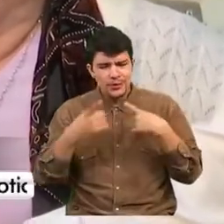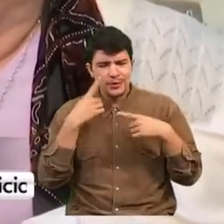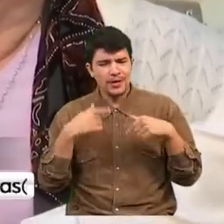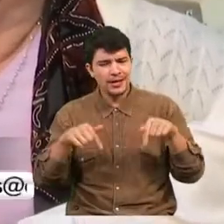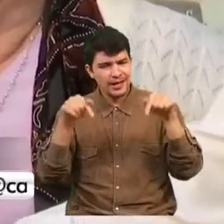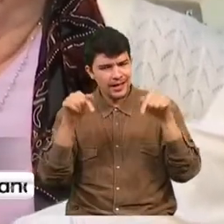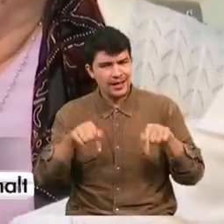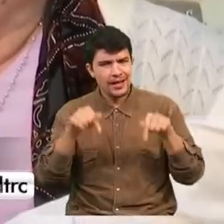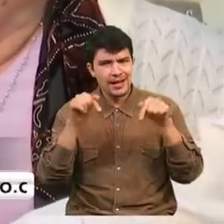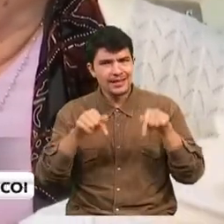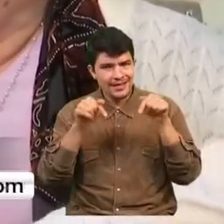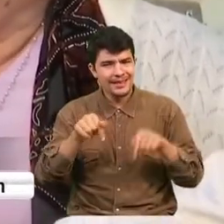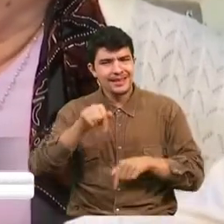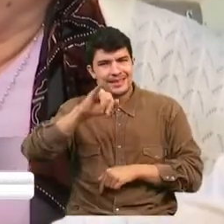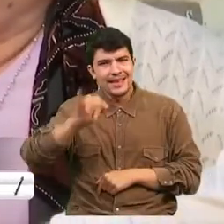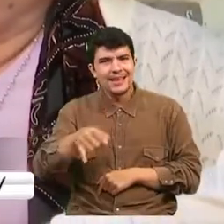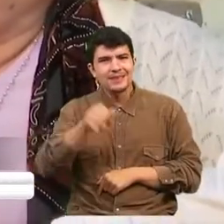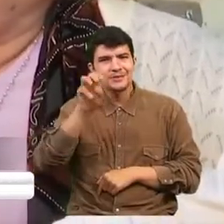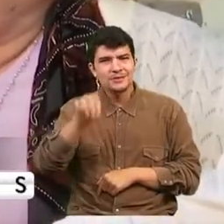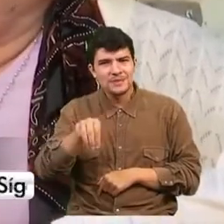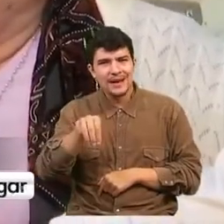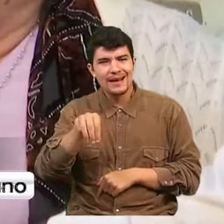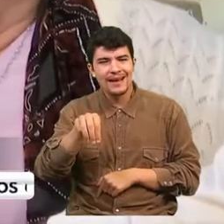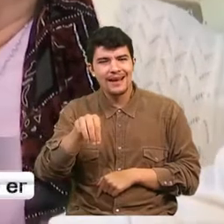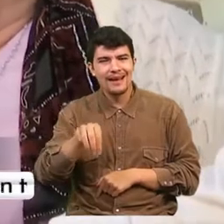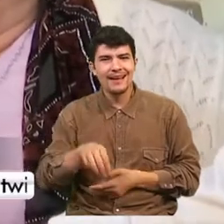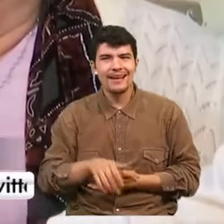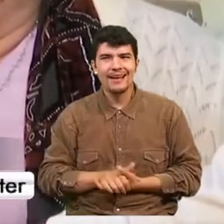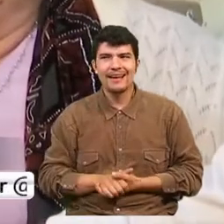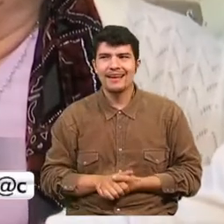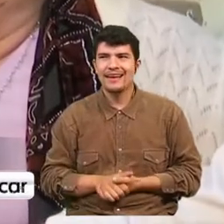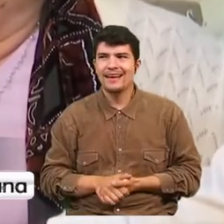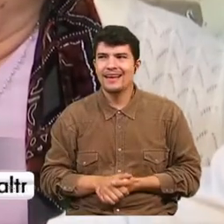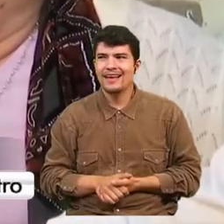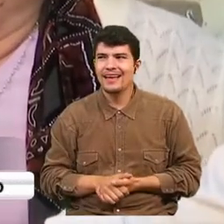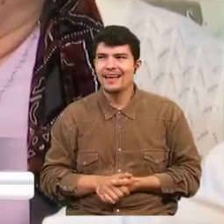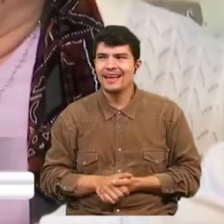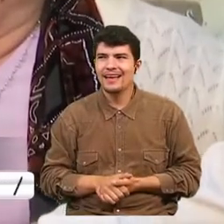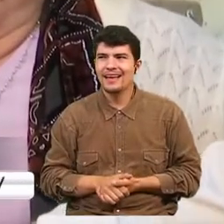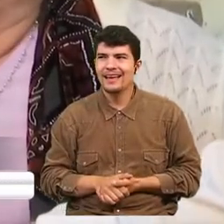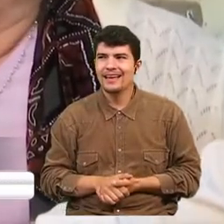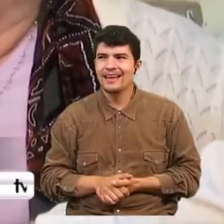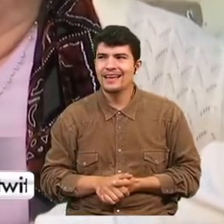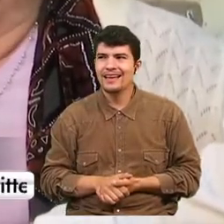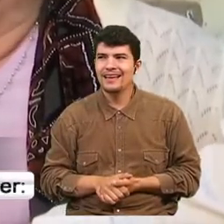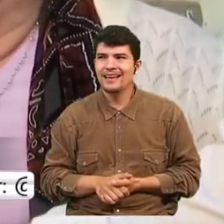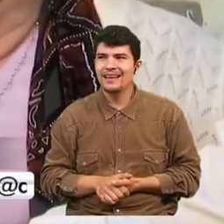en Jesús María. Hoy. Oh, yeah.